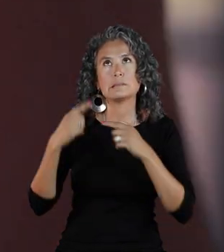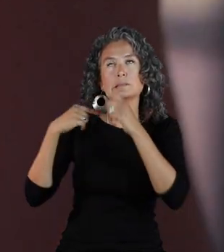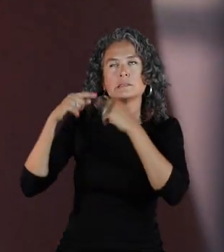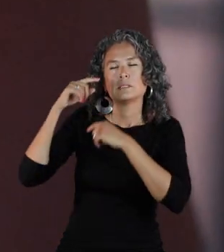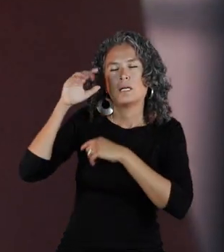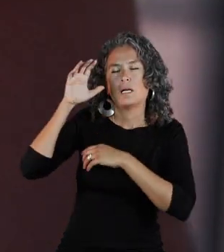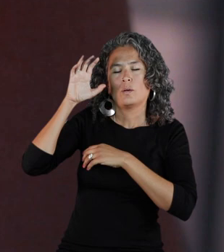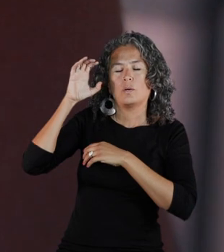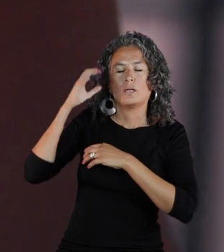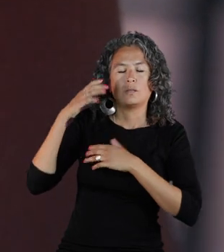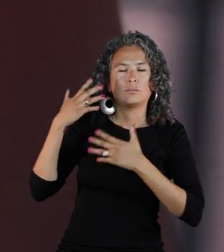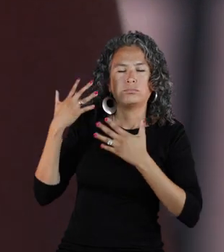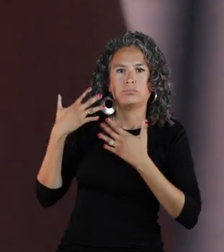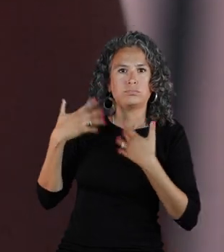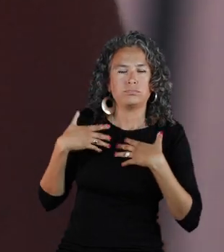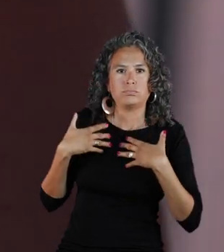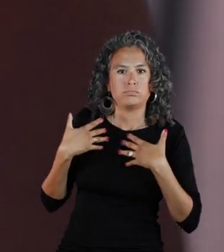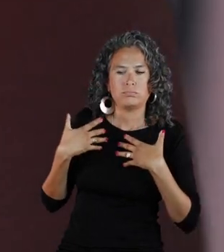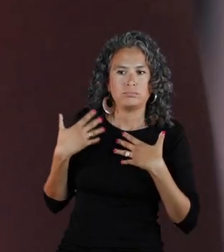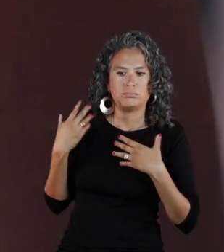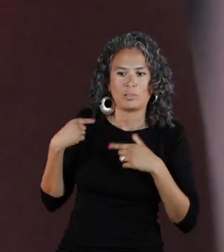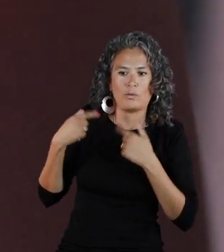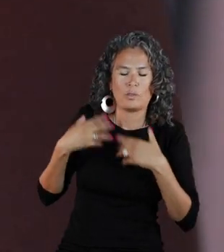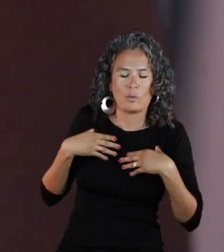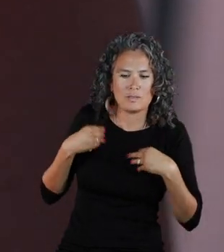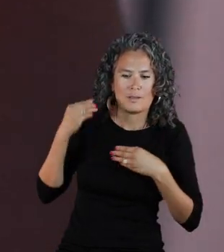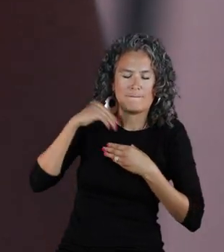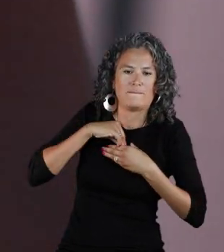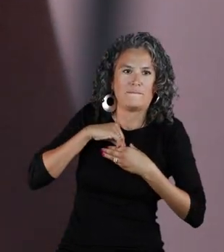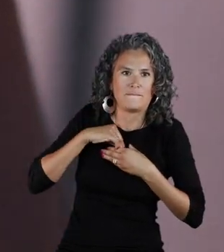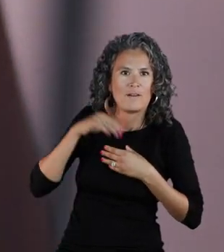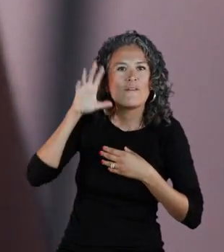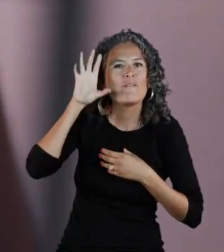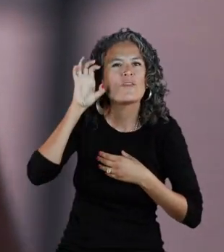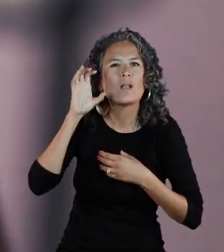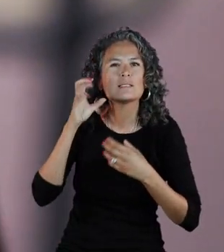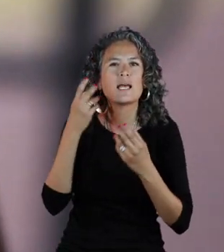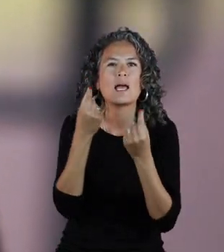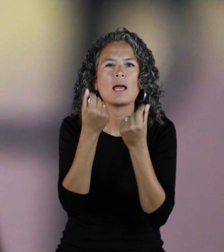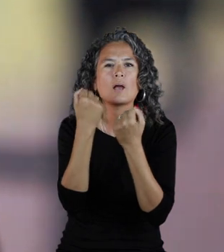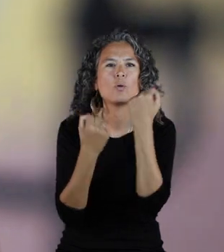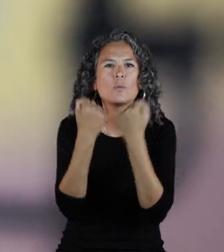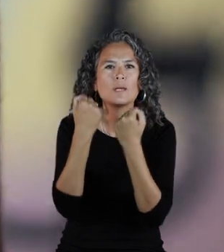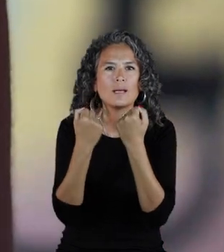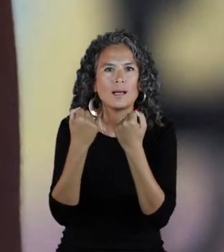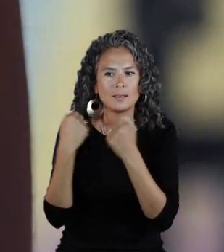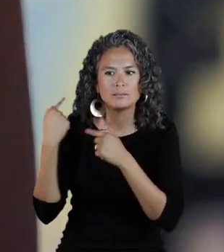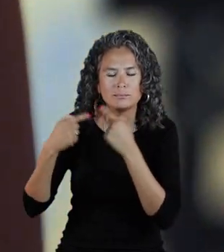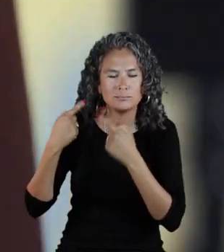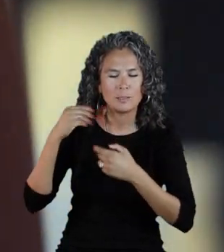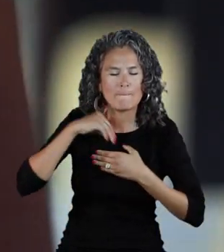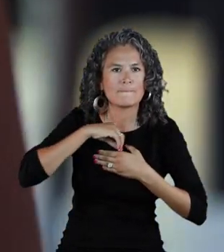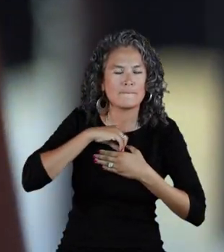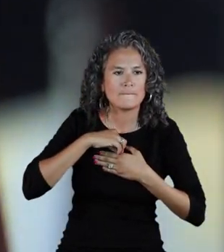vuelvo a recordarlo porque es algo que lo siento y lo siento con fuerza, la violencia económica.